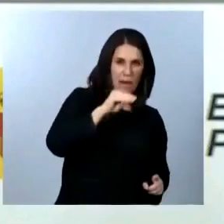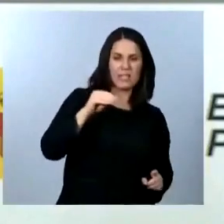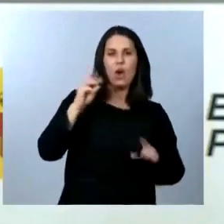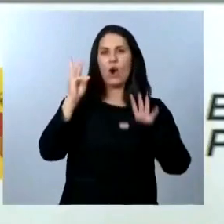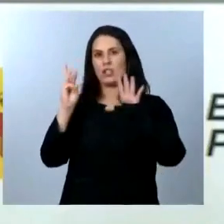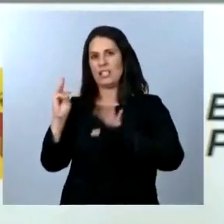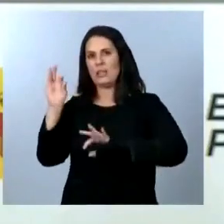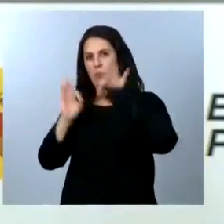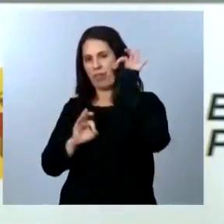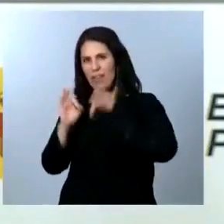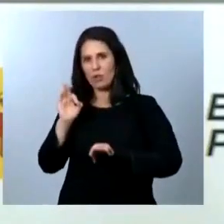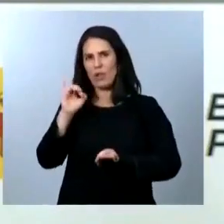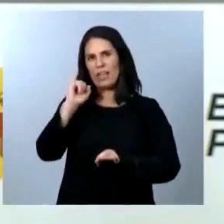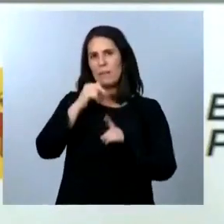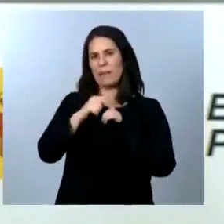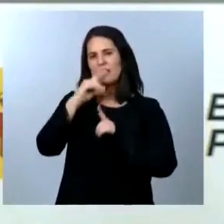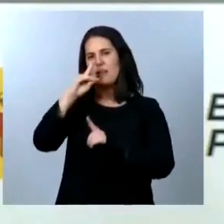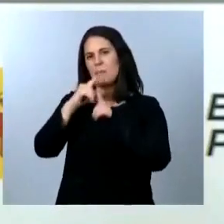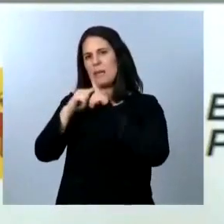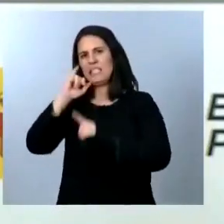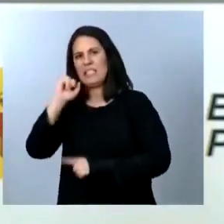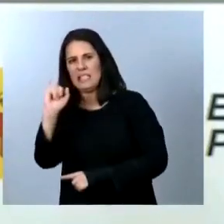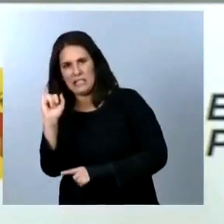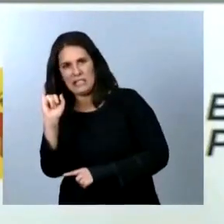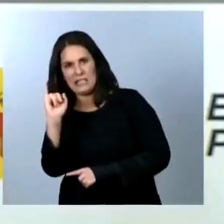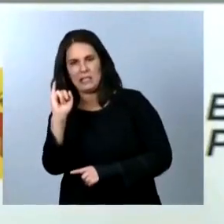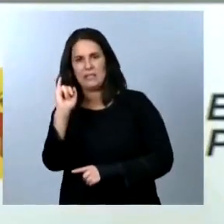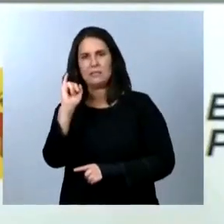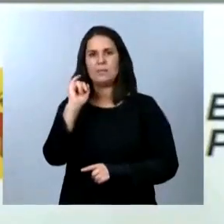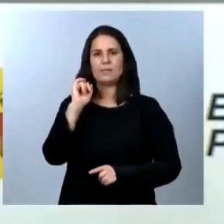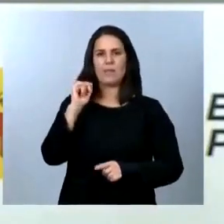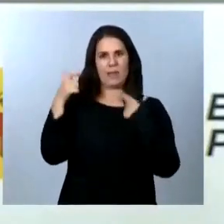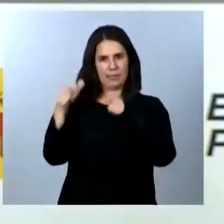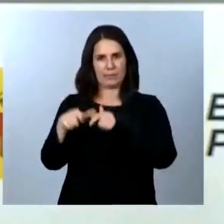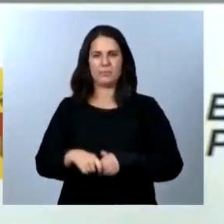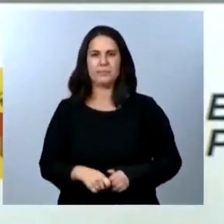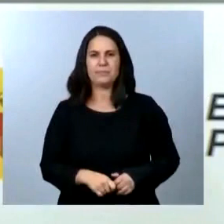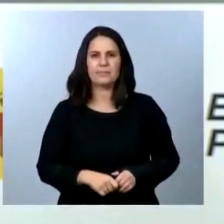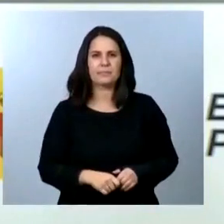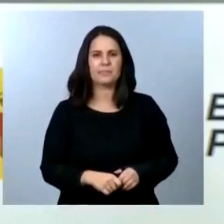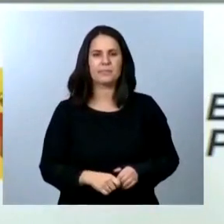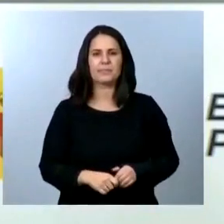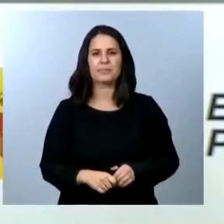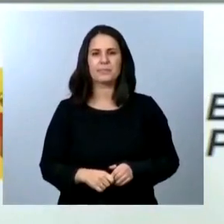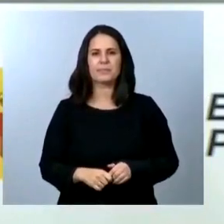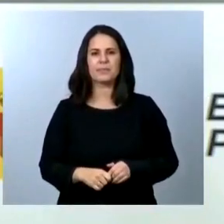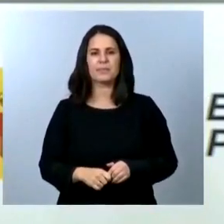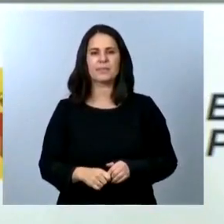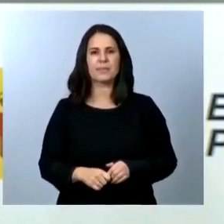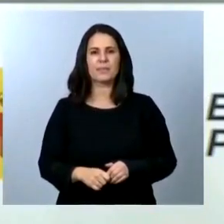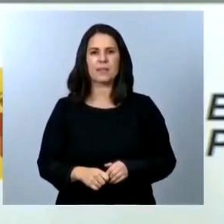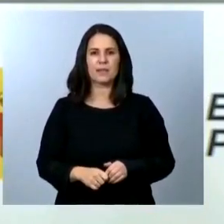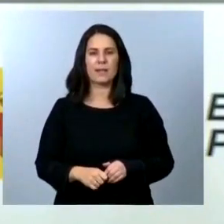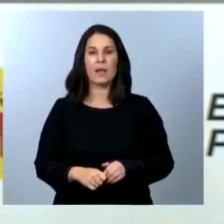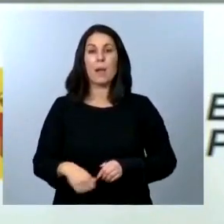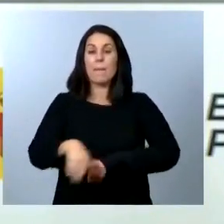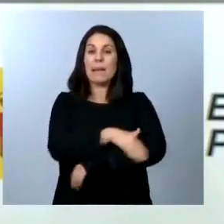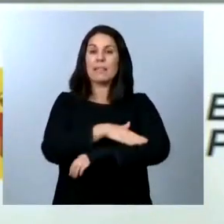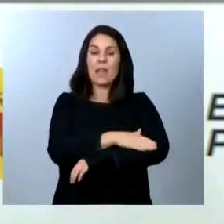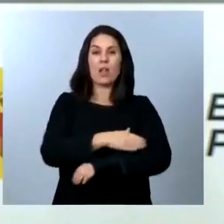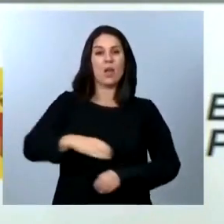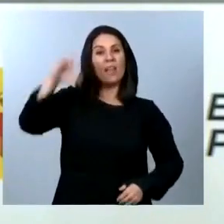la I+D+I, la inversión, el desarrollo y la innovación. Junto a ello, El Ministerio de Ciencia e Innovación tendrá una